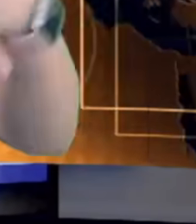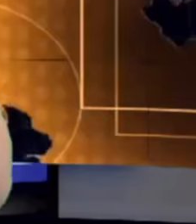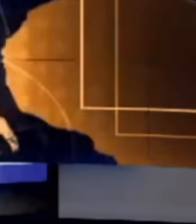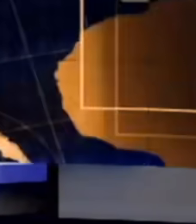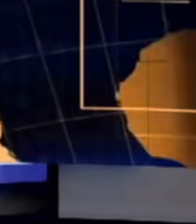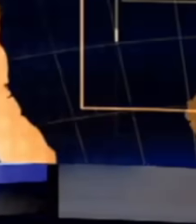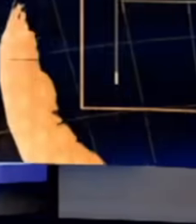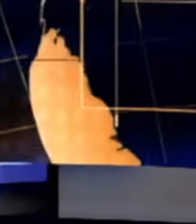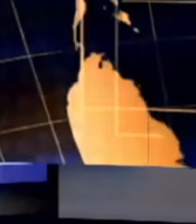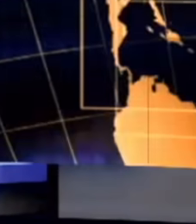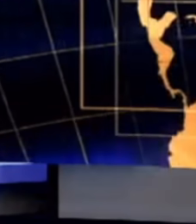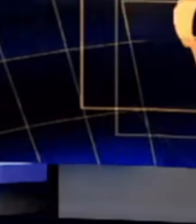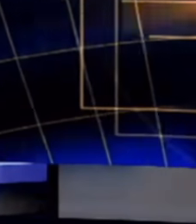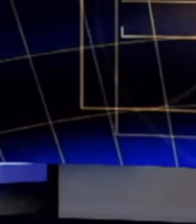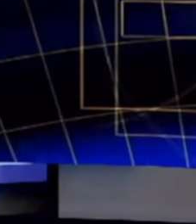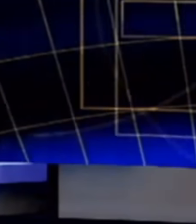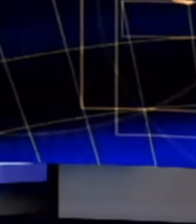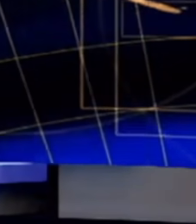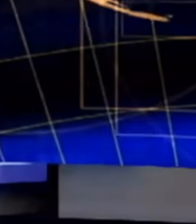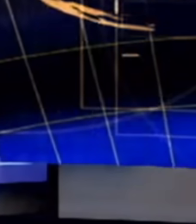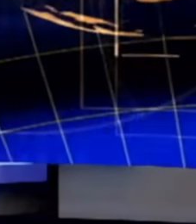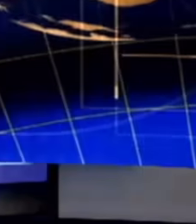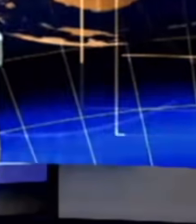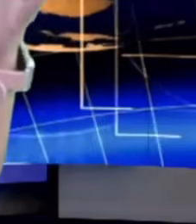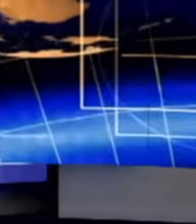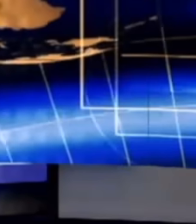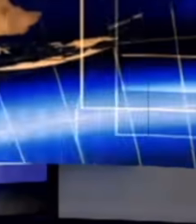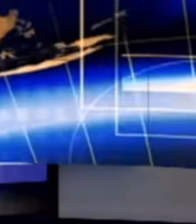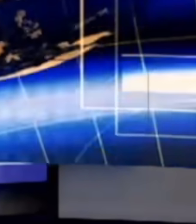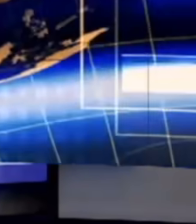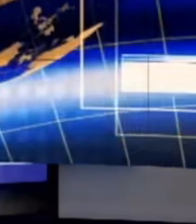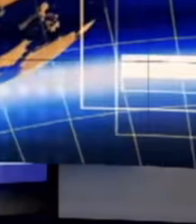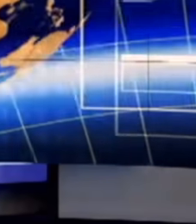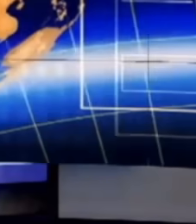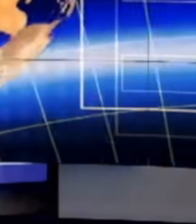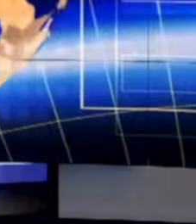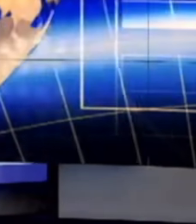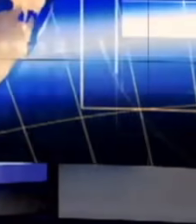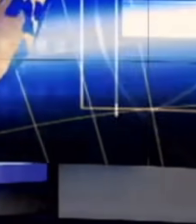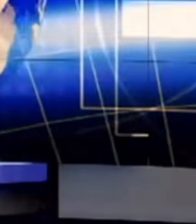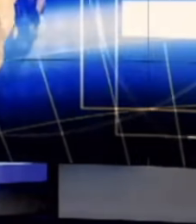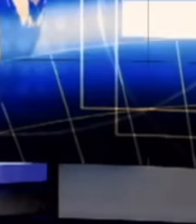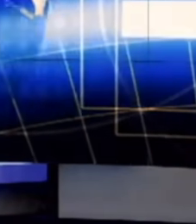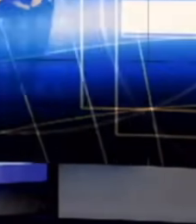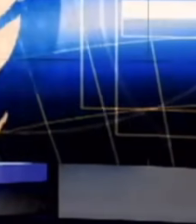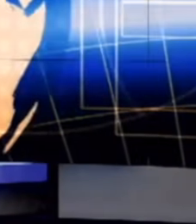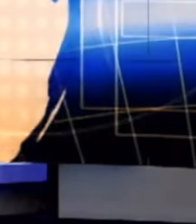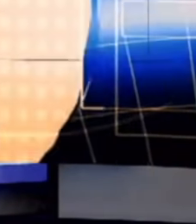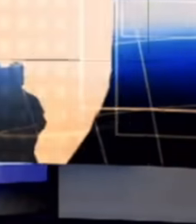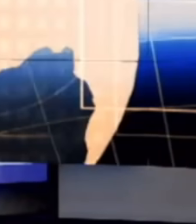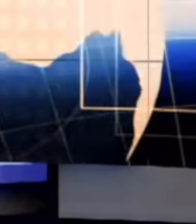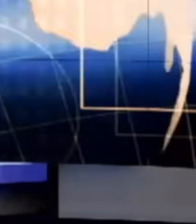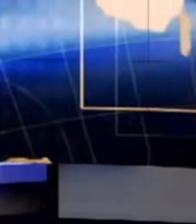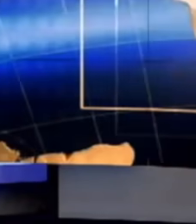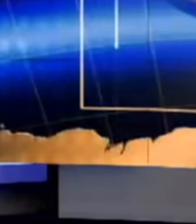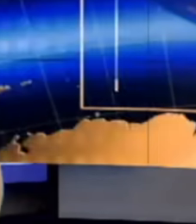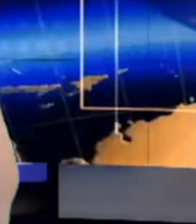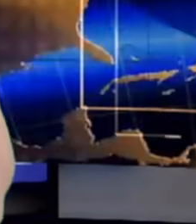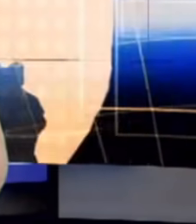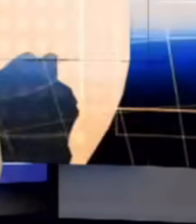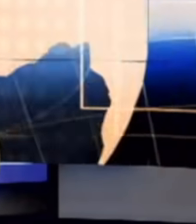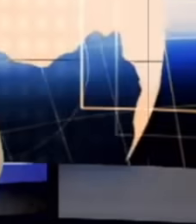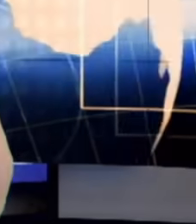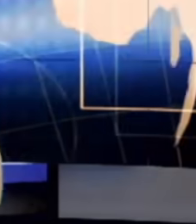vamos a generar y compartir día con día les recuerdo mis redes sociales para que también me sigan me encuentran como clark o gz